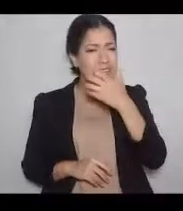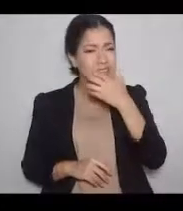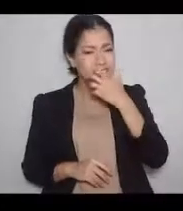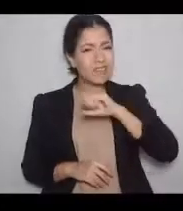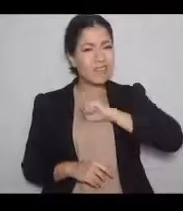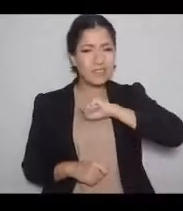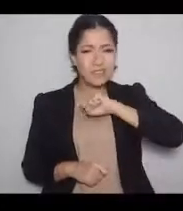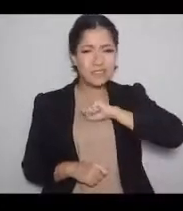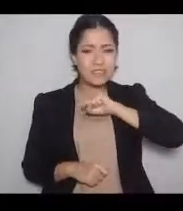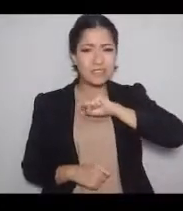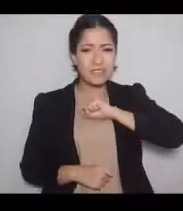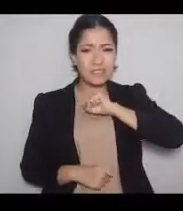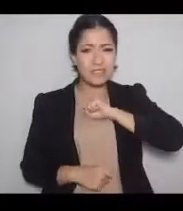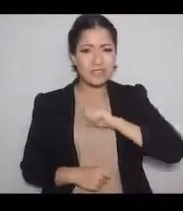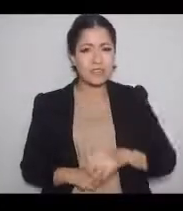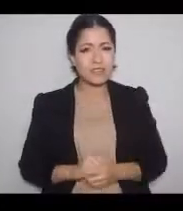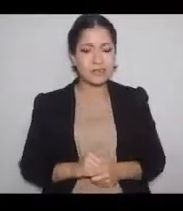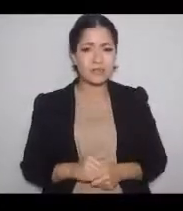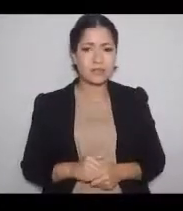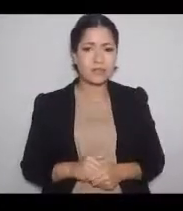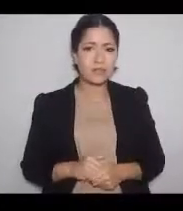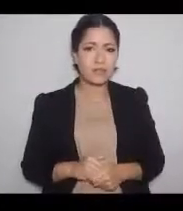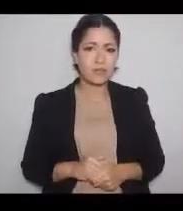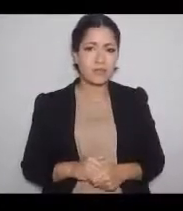¿Estoy conectando?